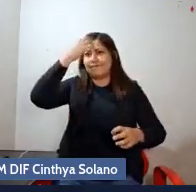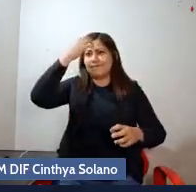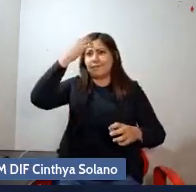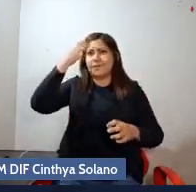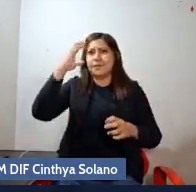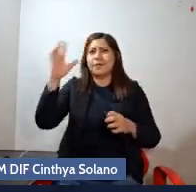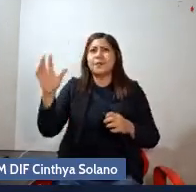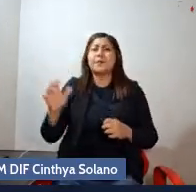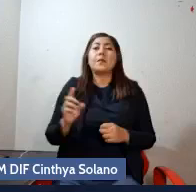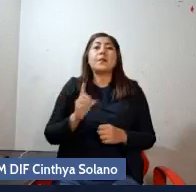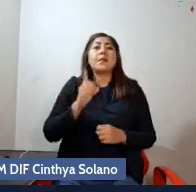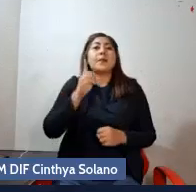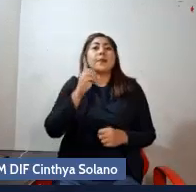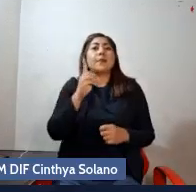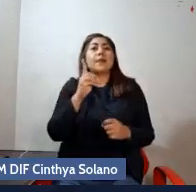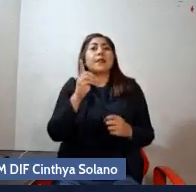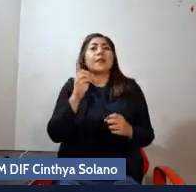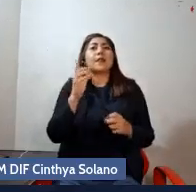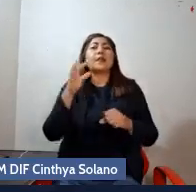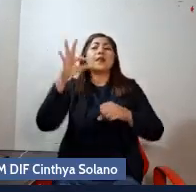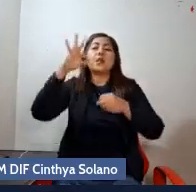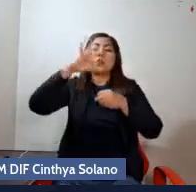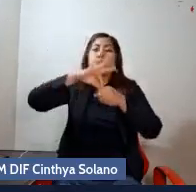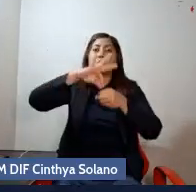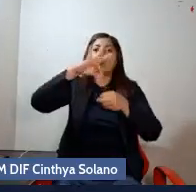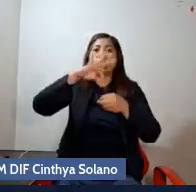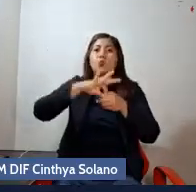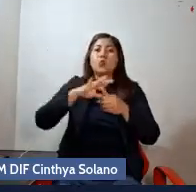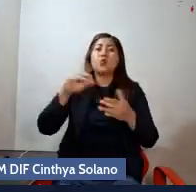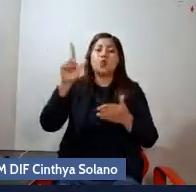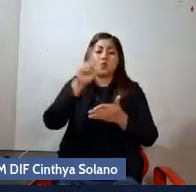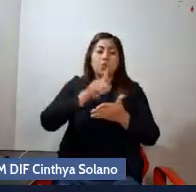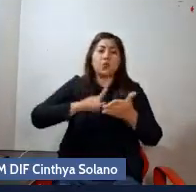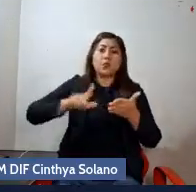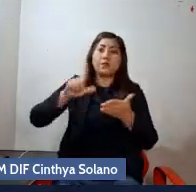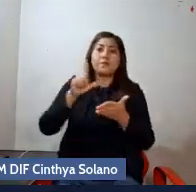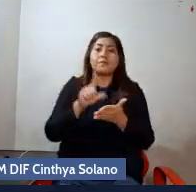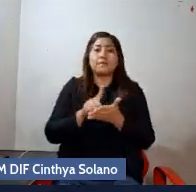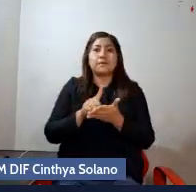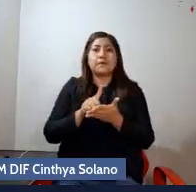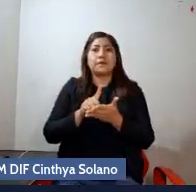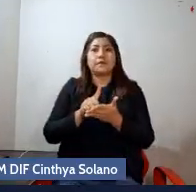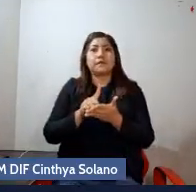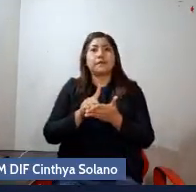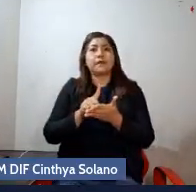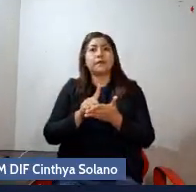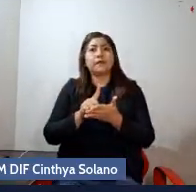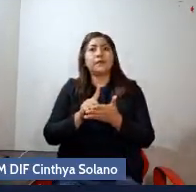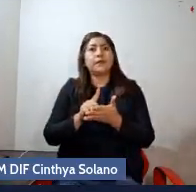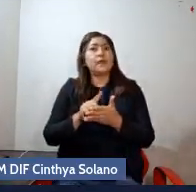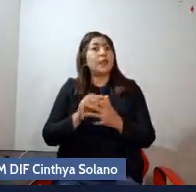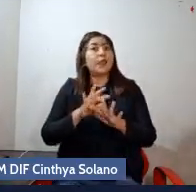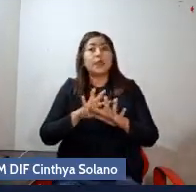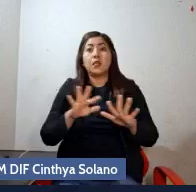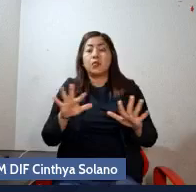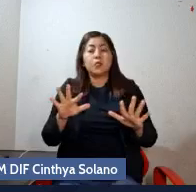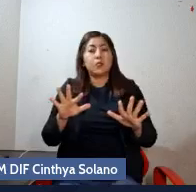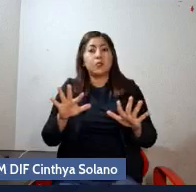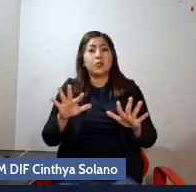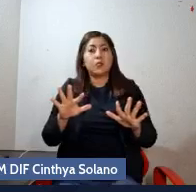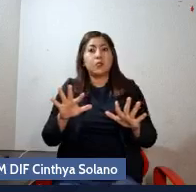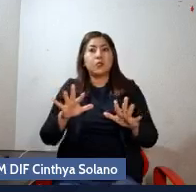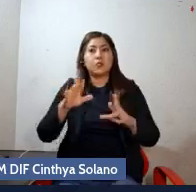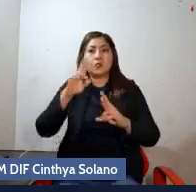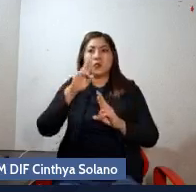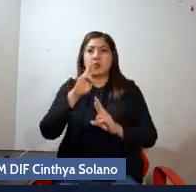tampoco está permitido por ley en la materia de que se haga propaganda. Me voy a explicar mejor.